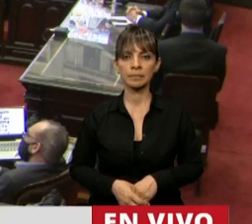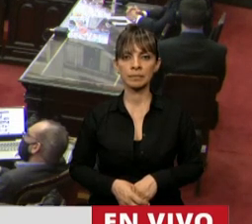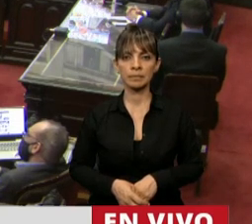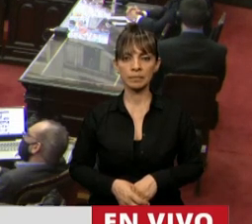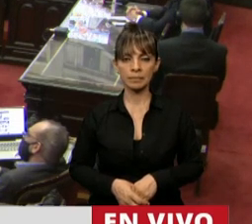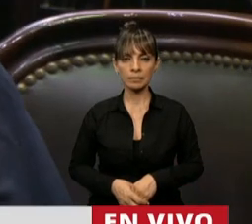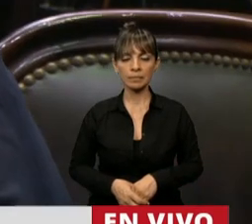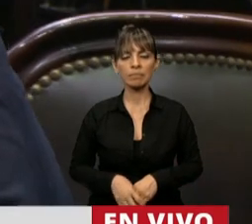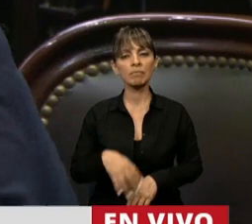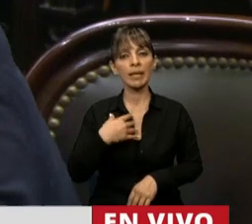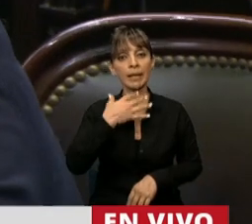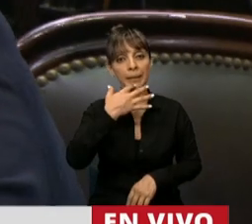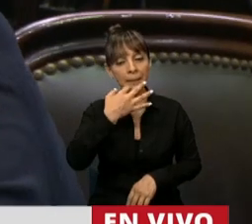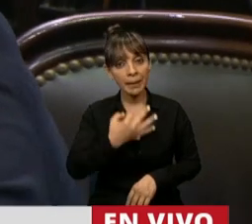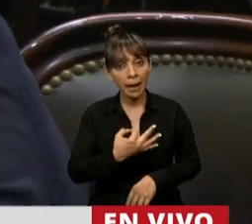La verdad que